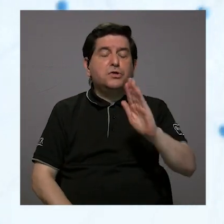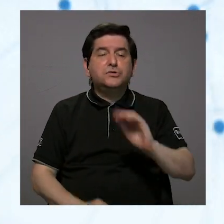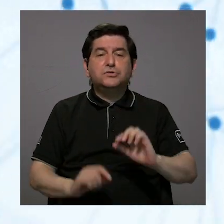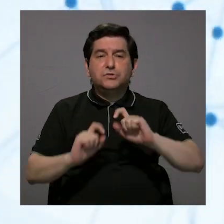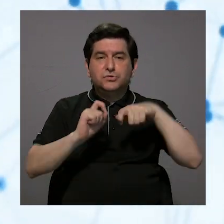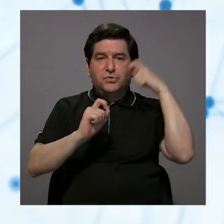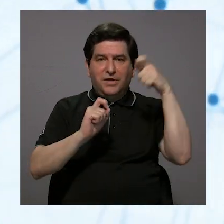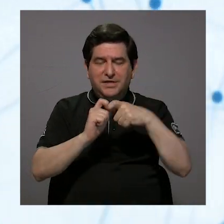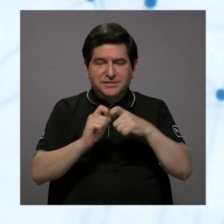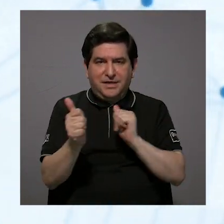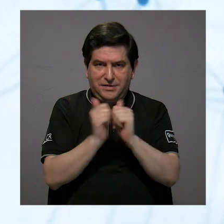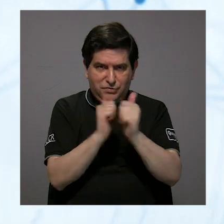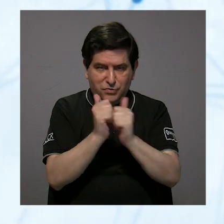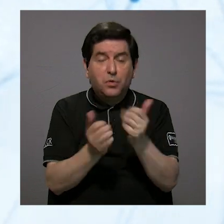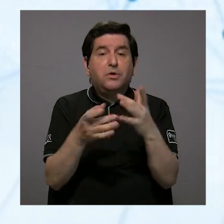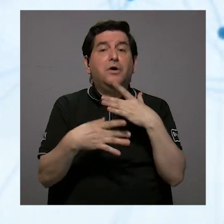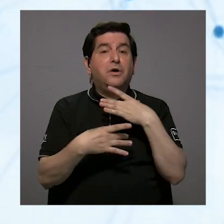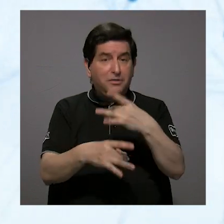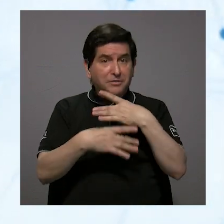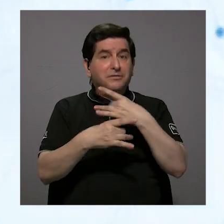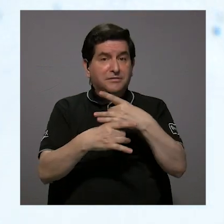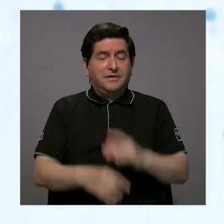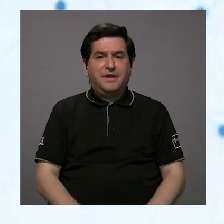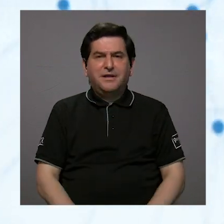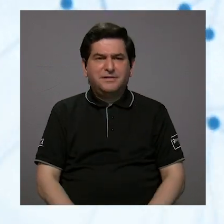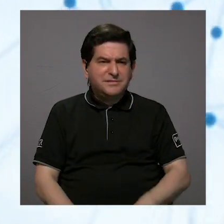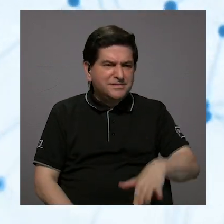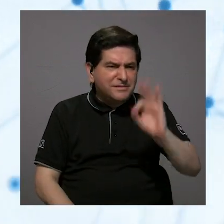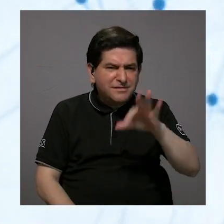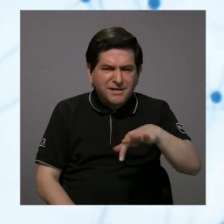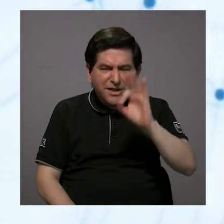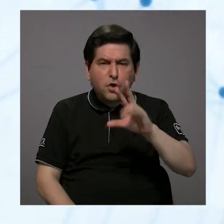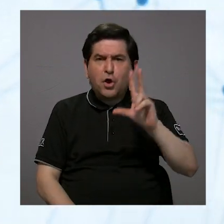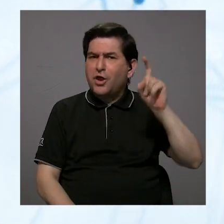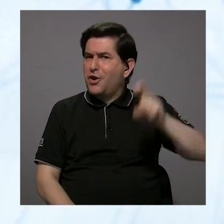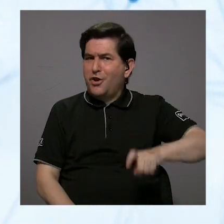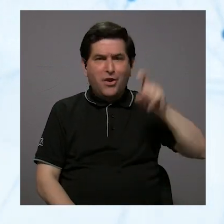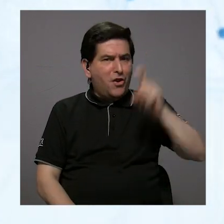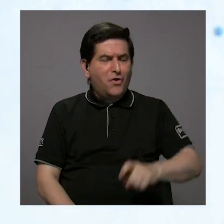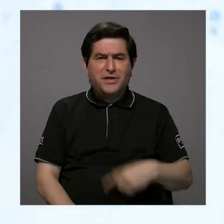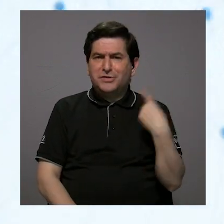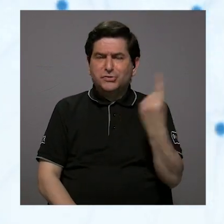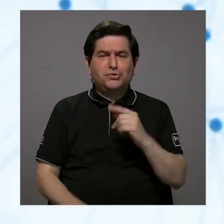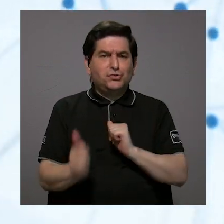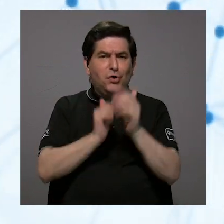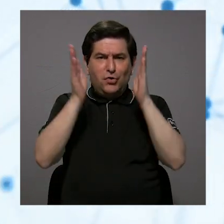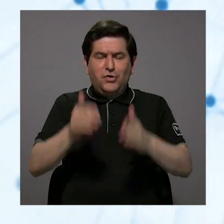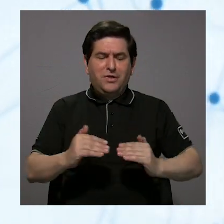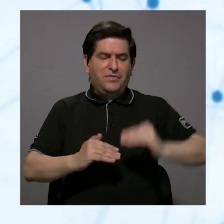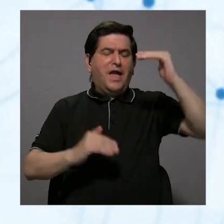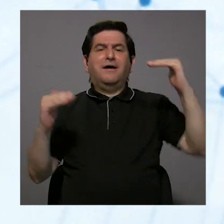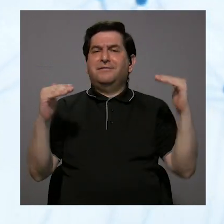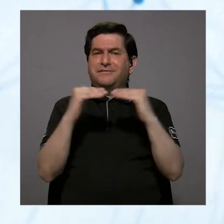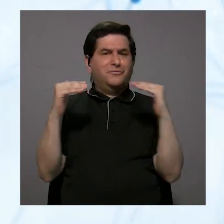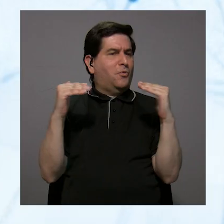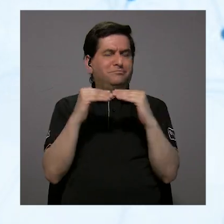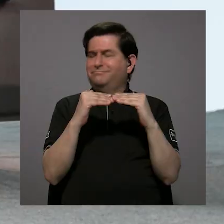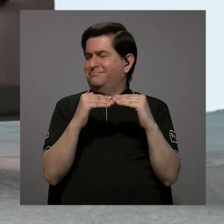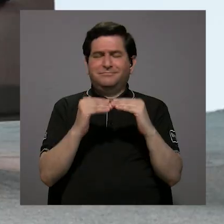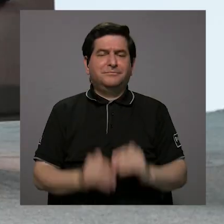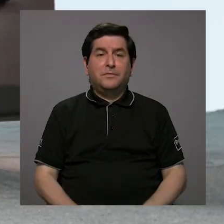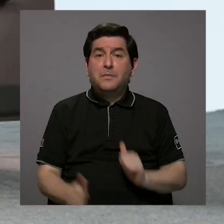su especialidad deportiva. Es muy interesante porque nos encontramos no necesariamente solo atletas de alto